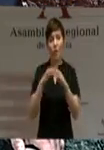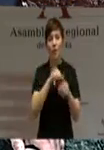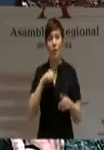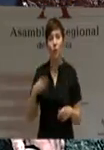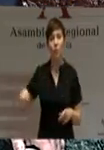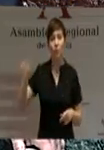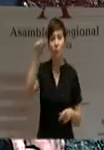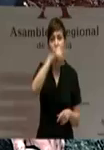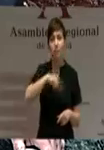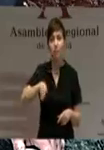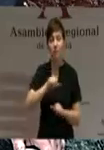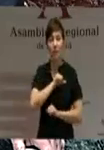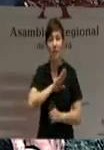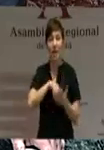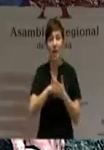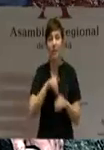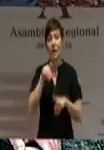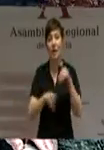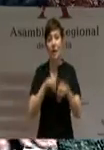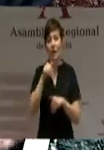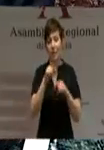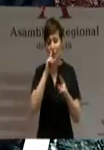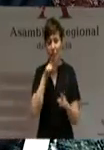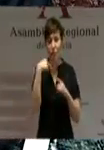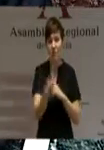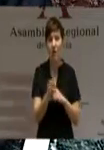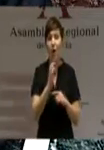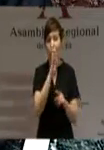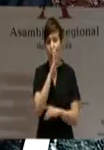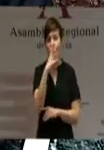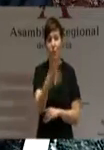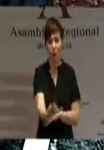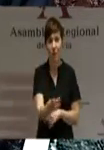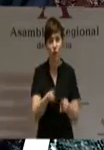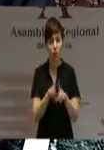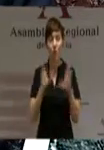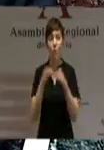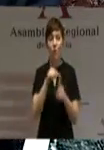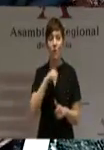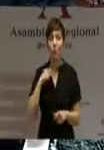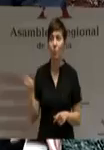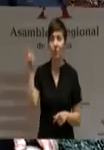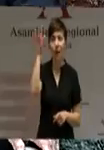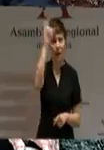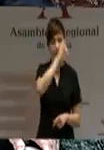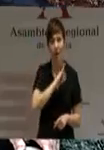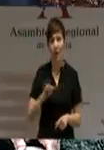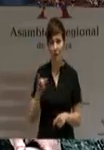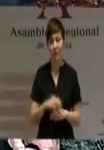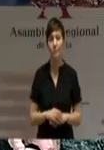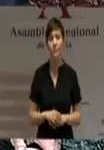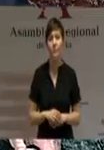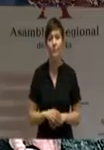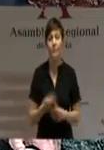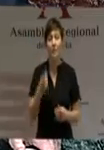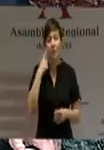que celebrarse el año que viene, sino dentro de 4 años, como ocurre con otras comunidades autónomas. Ante la quiebra evidente de